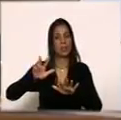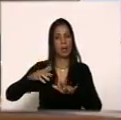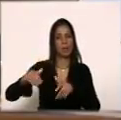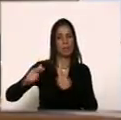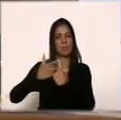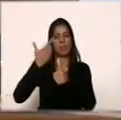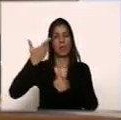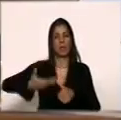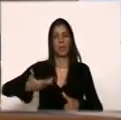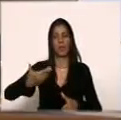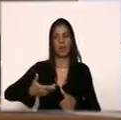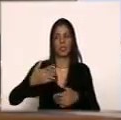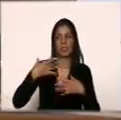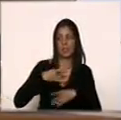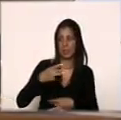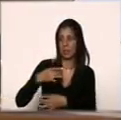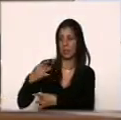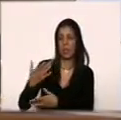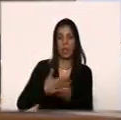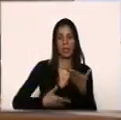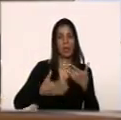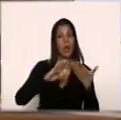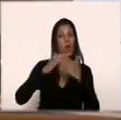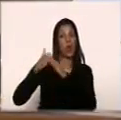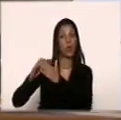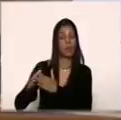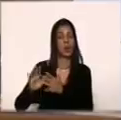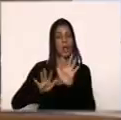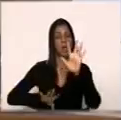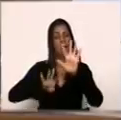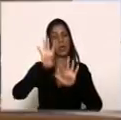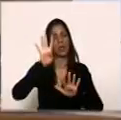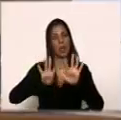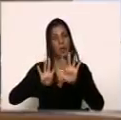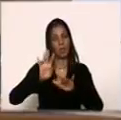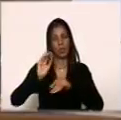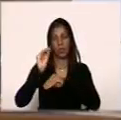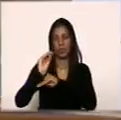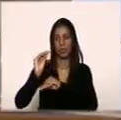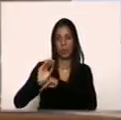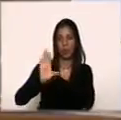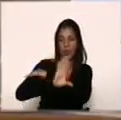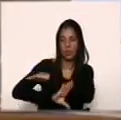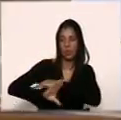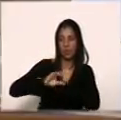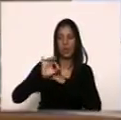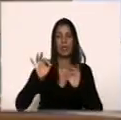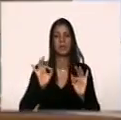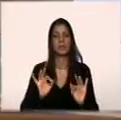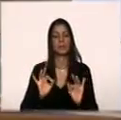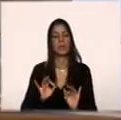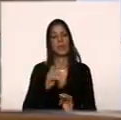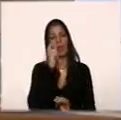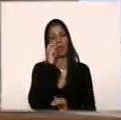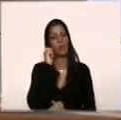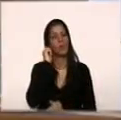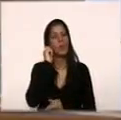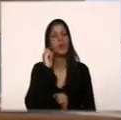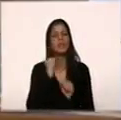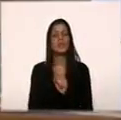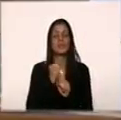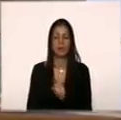de los intereses colectivos. 14. La protección preferente y especial de las trabajadoras y